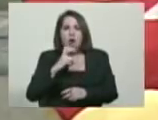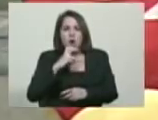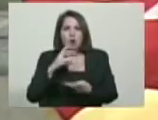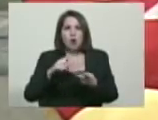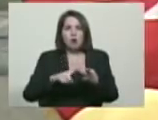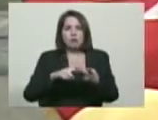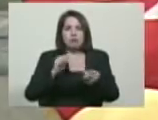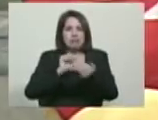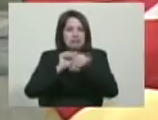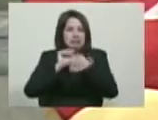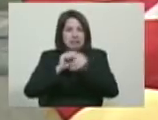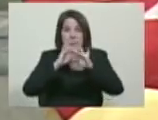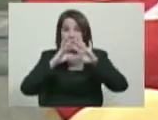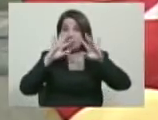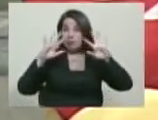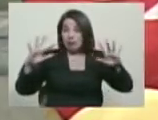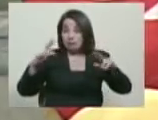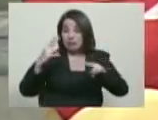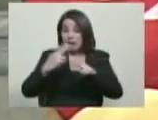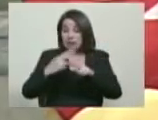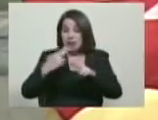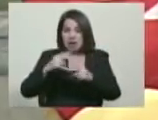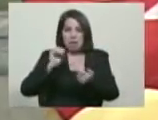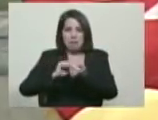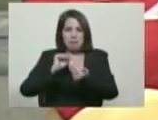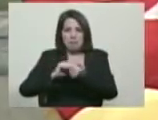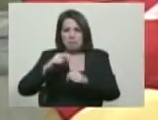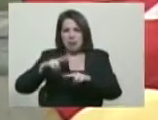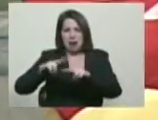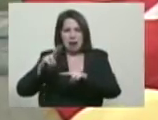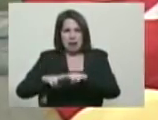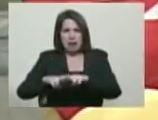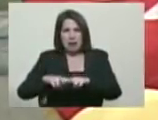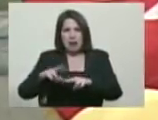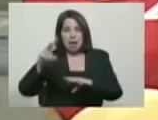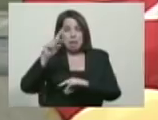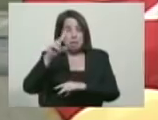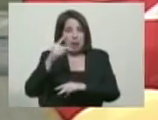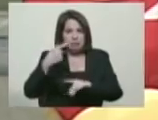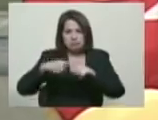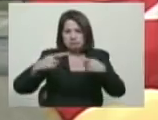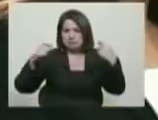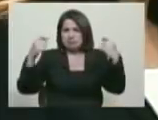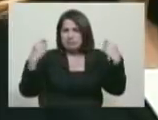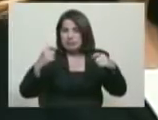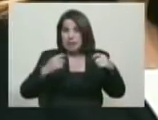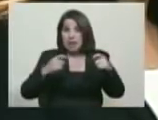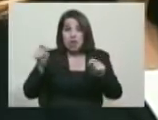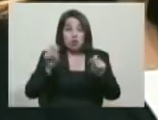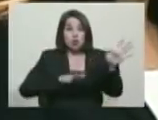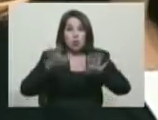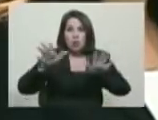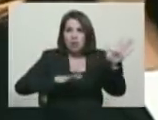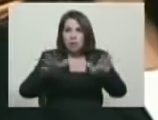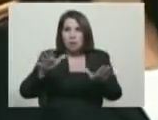coltán, hierro, aluminio, inversiones turcas para desarrollar el turismo,